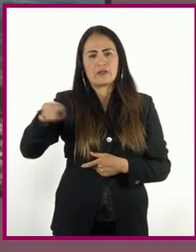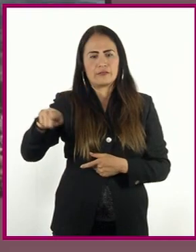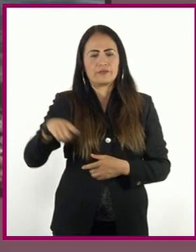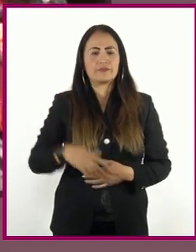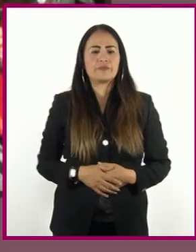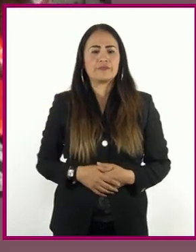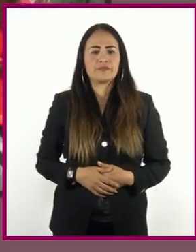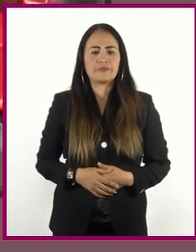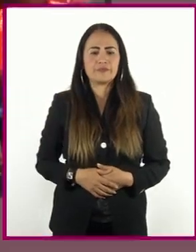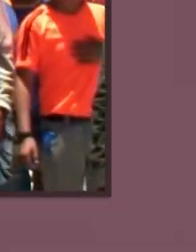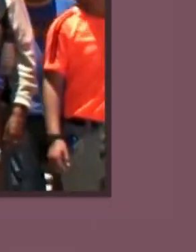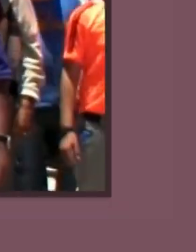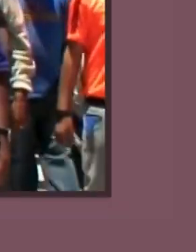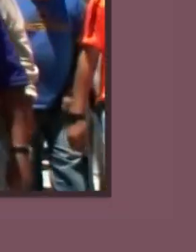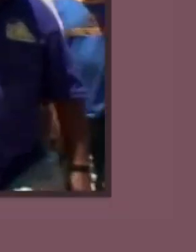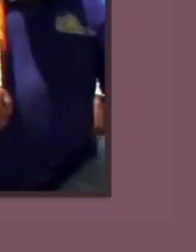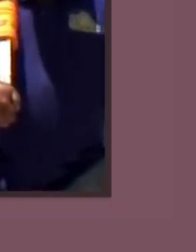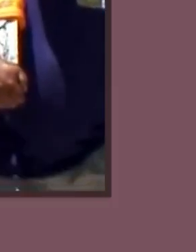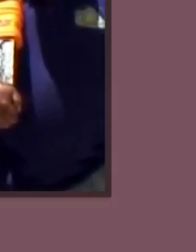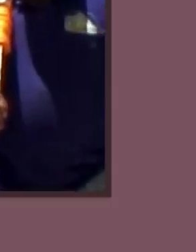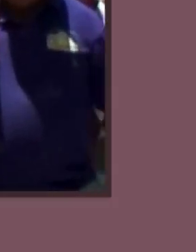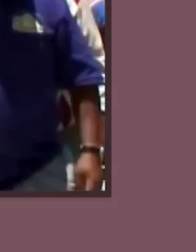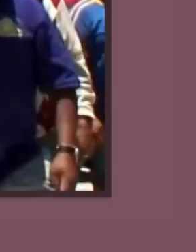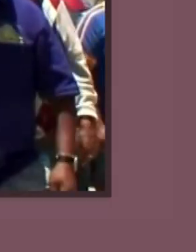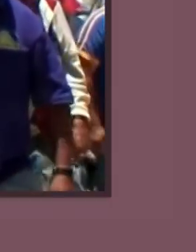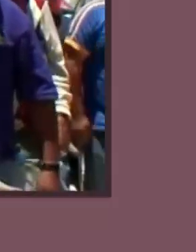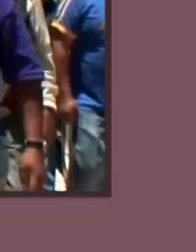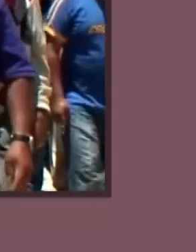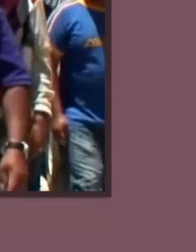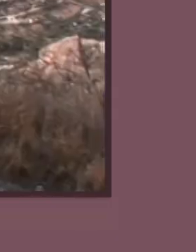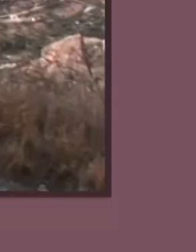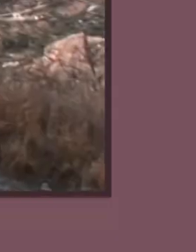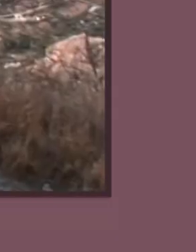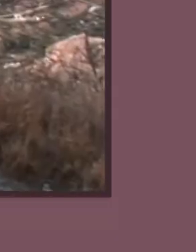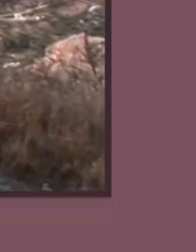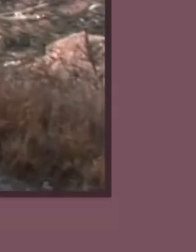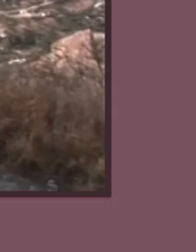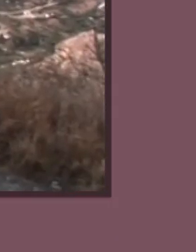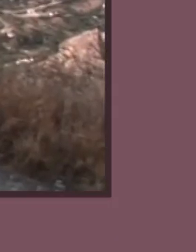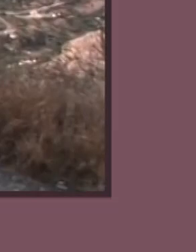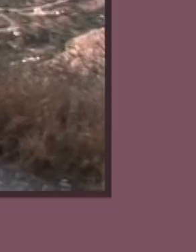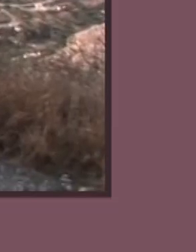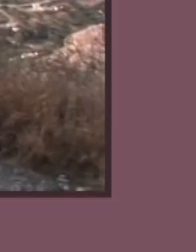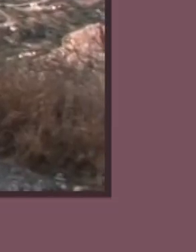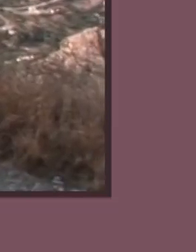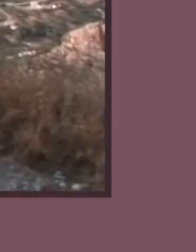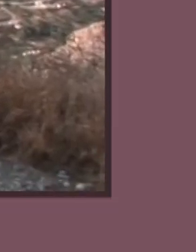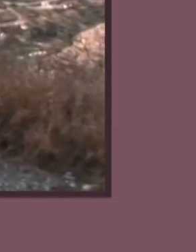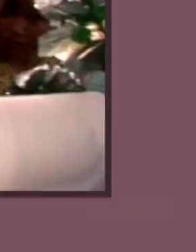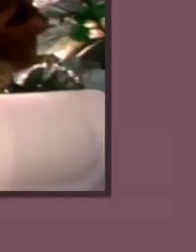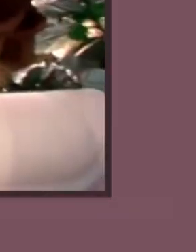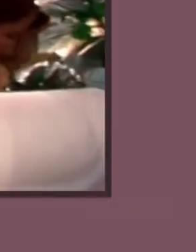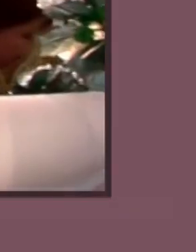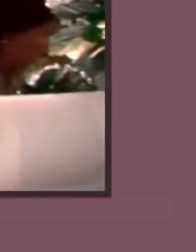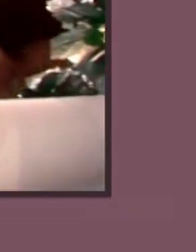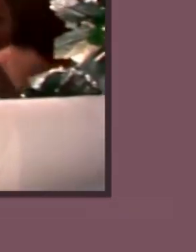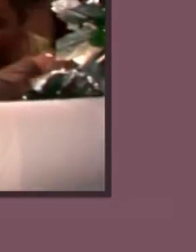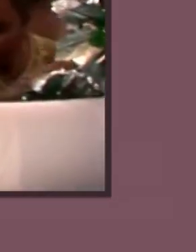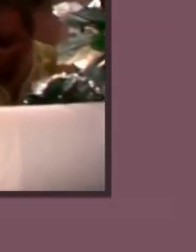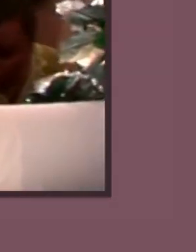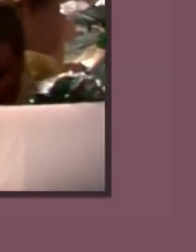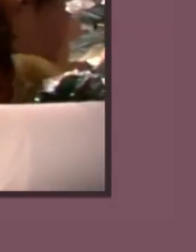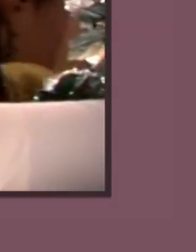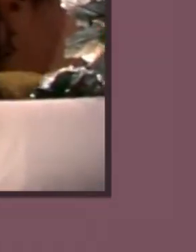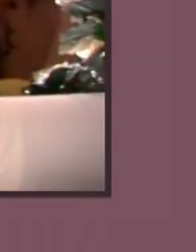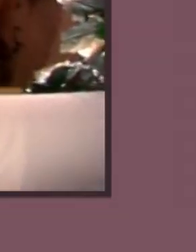Alabemos y ensalcemos a la Santísima, entre músicas y flores el